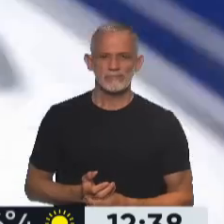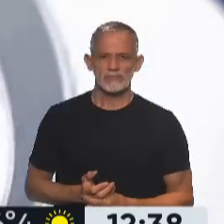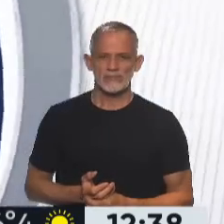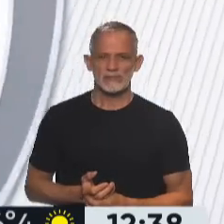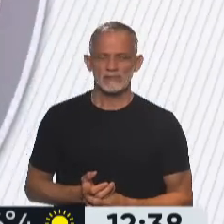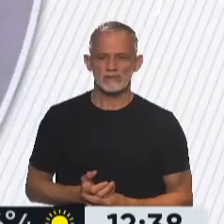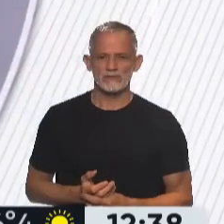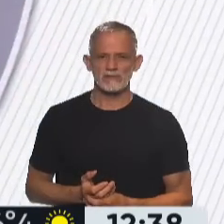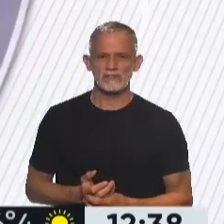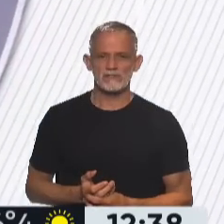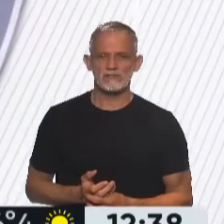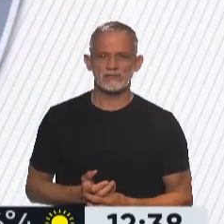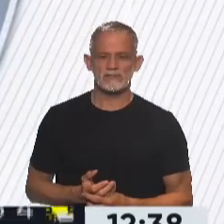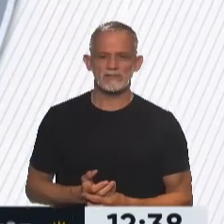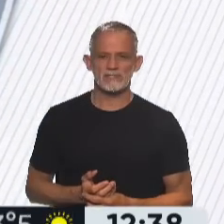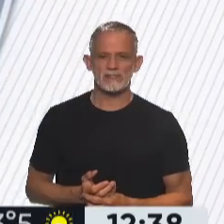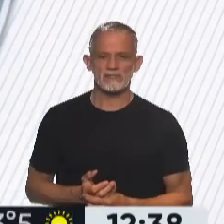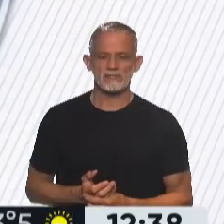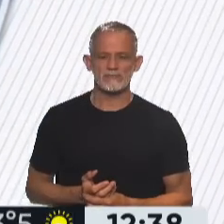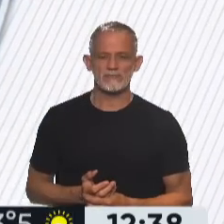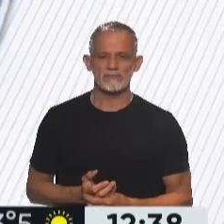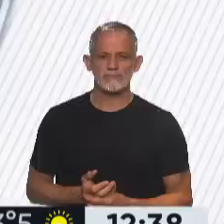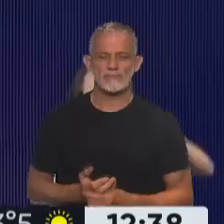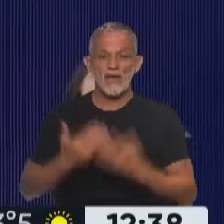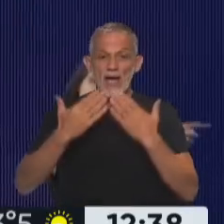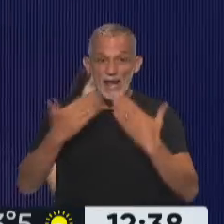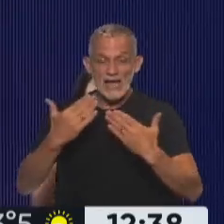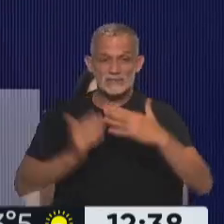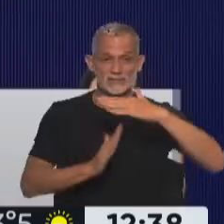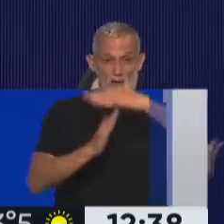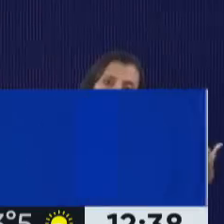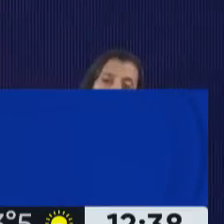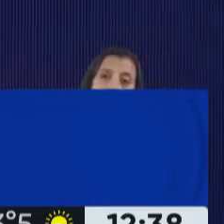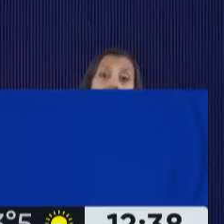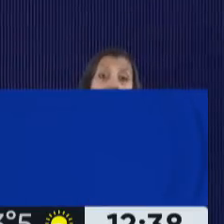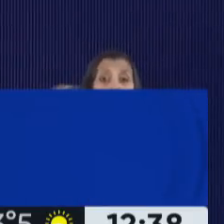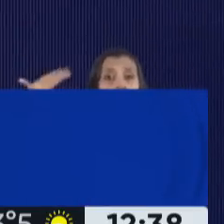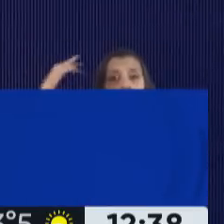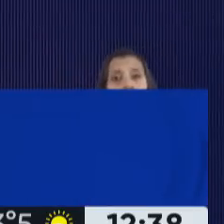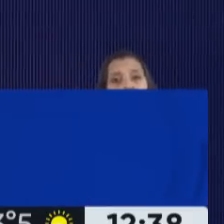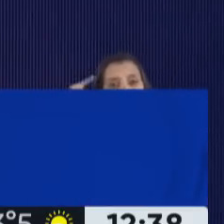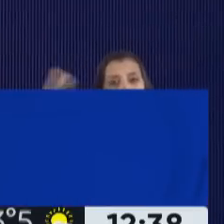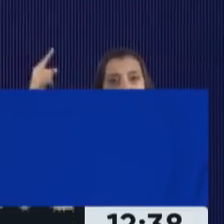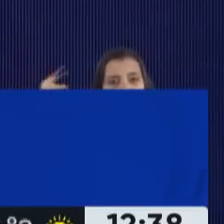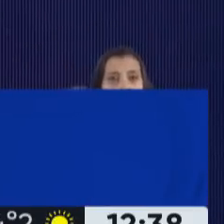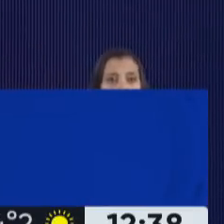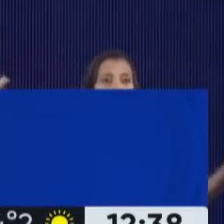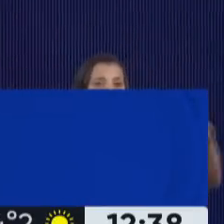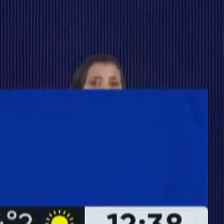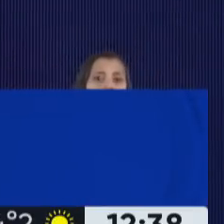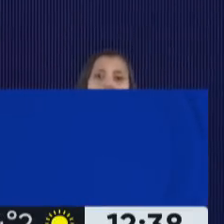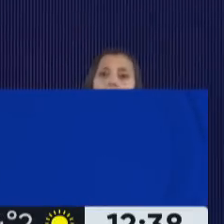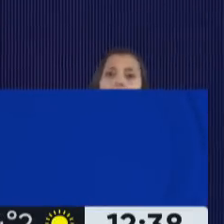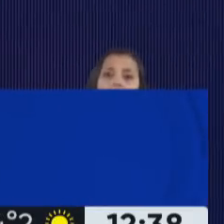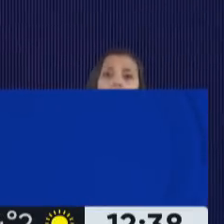primer lugar, deseo darle las gracias a las autoridades del coloquio de IDEA por este error.